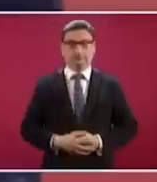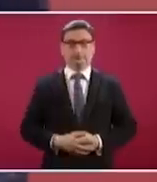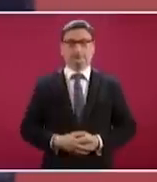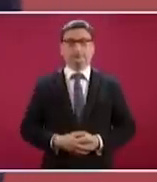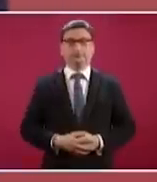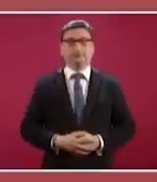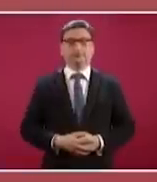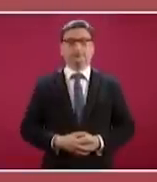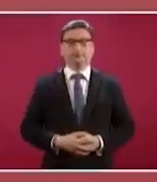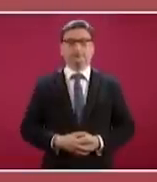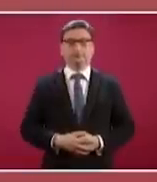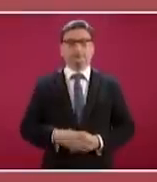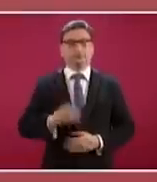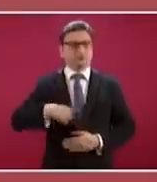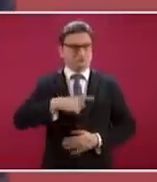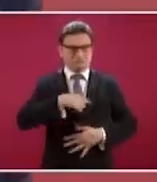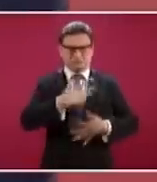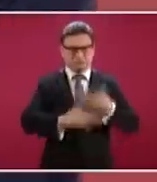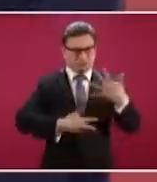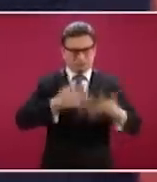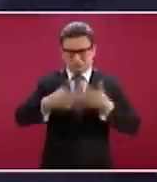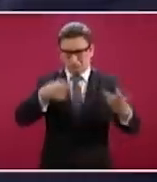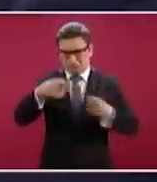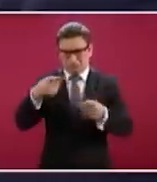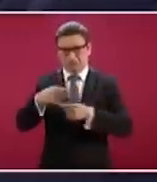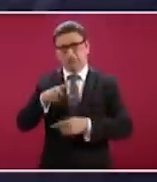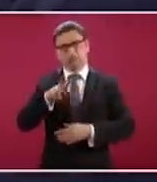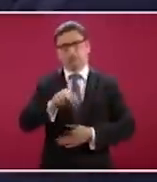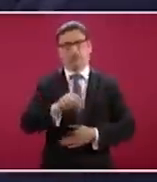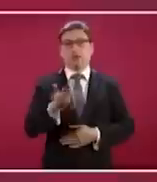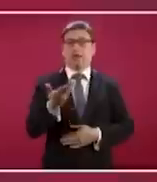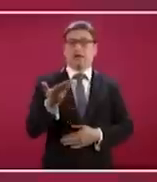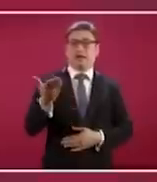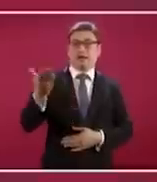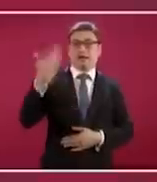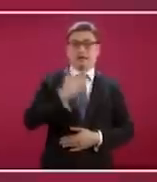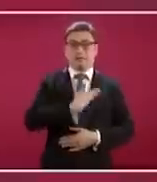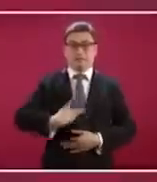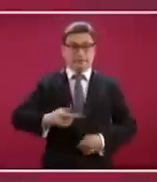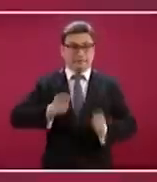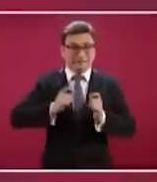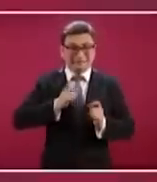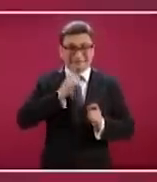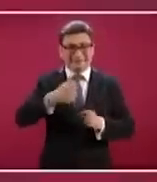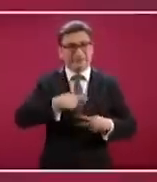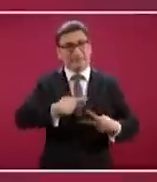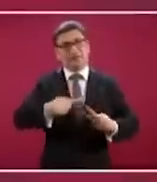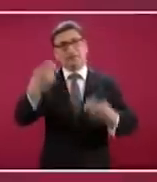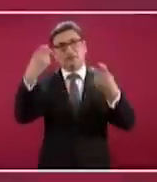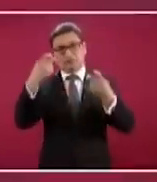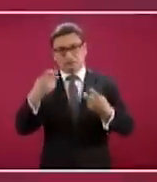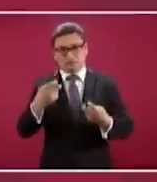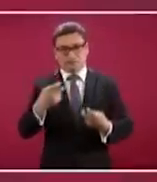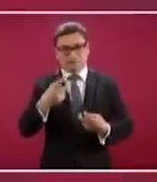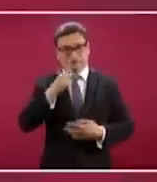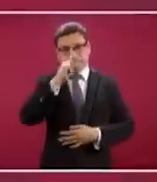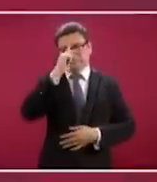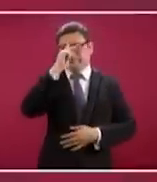optamos por la violencia. Nos robaron la presidencia, que no fue poca cosa,